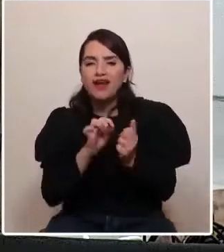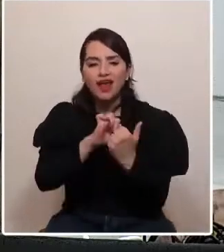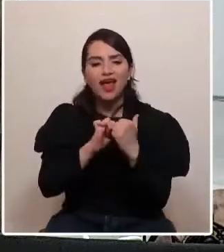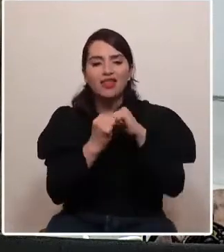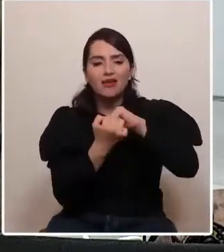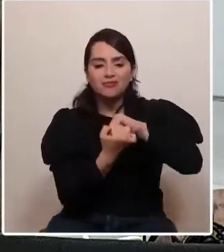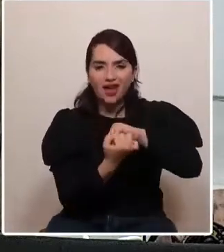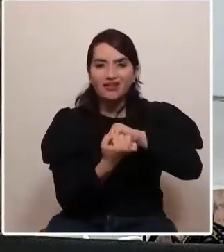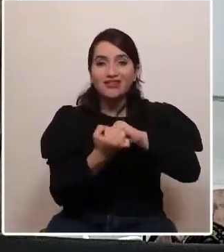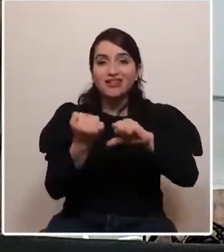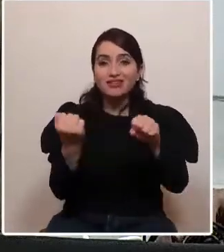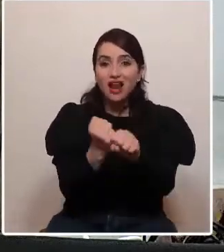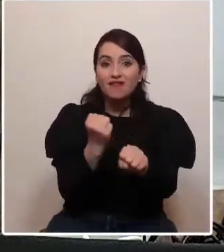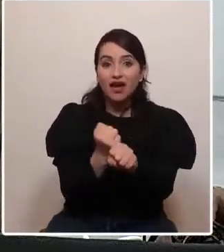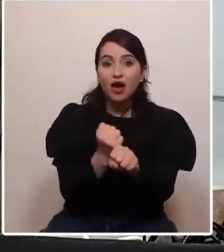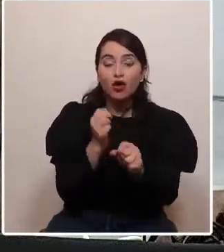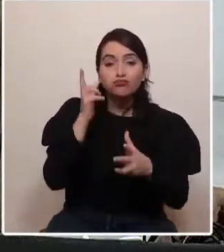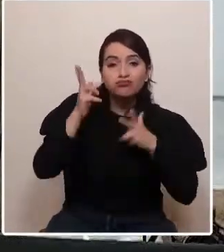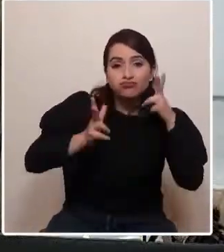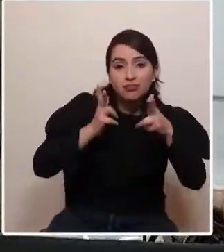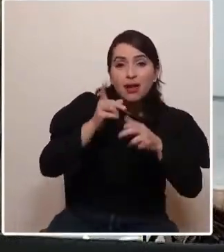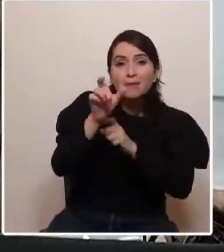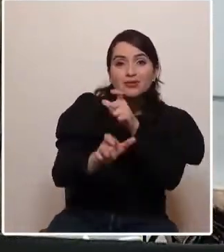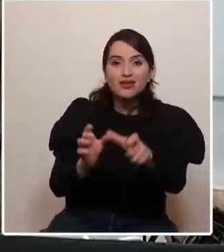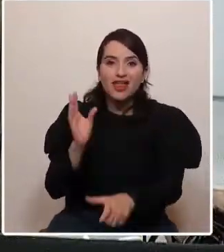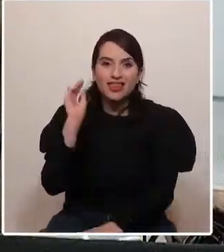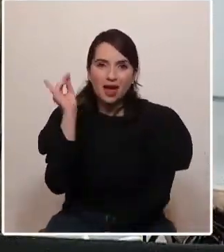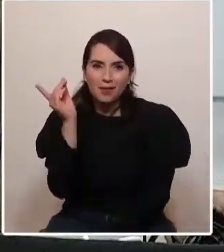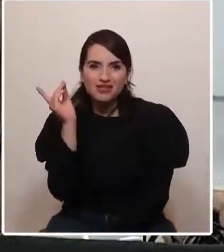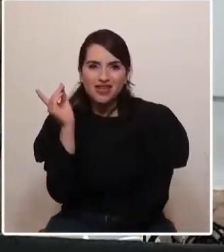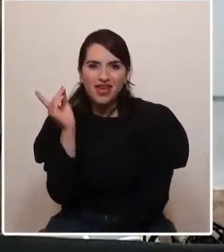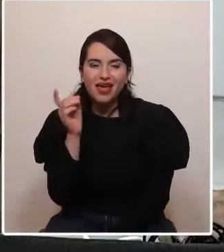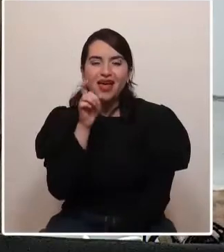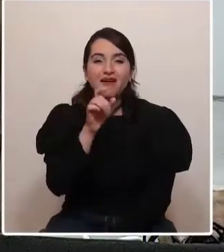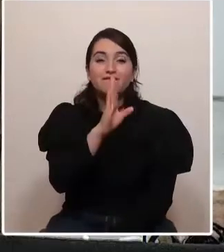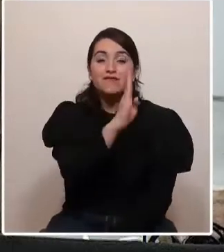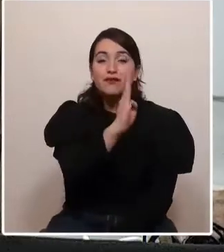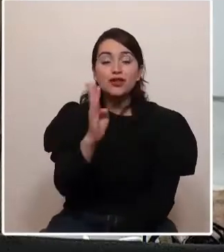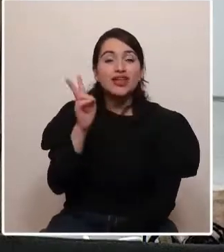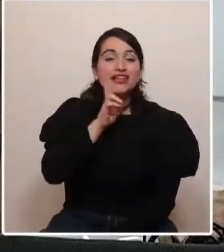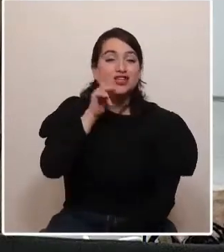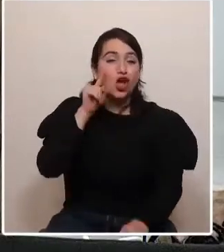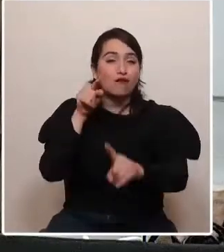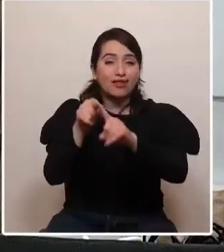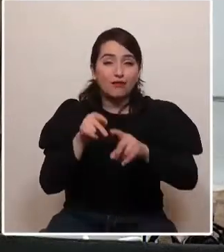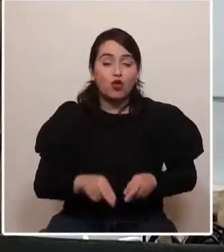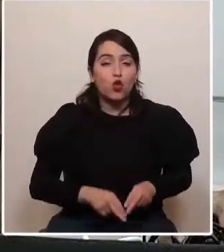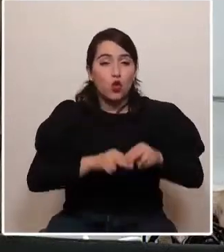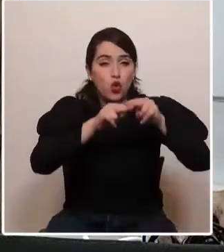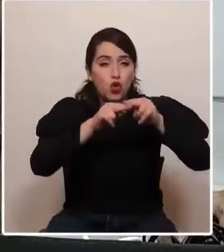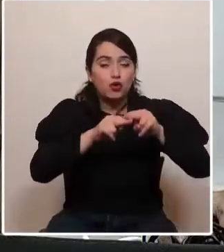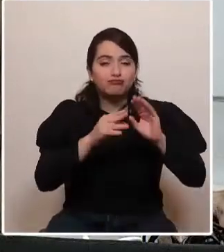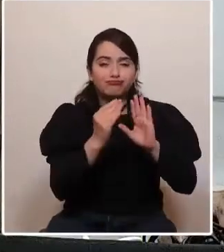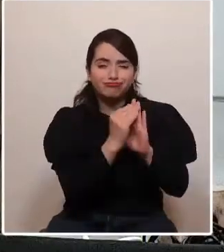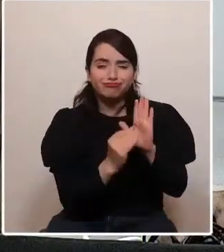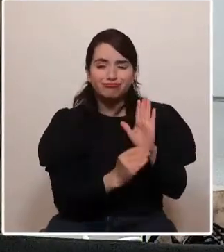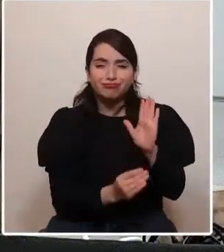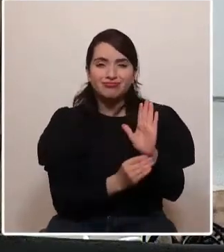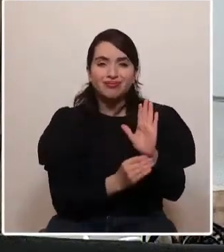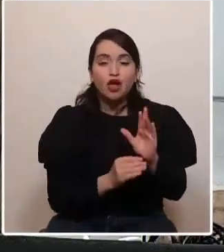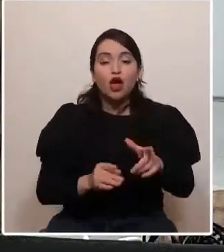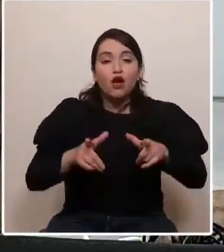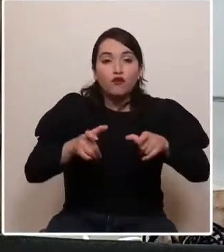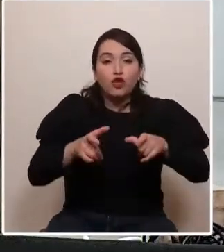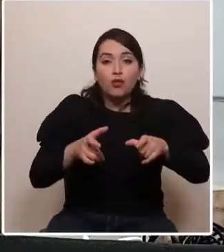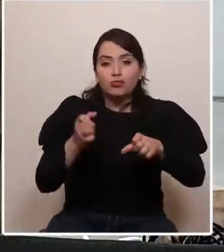con discapacidad, permitir a las bibliotecas sin fines de lucro incrementar su catálogo, fotocopiar obras con fines